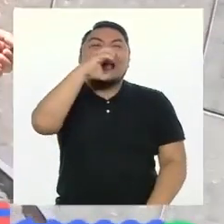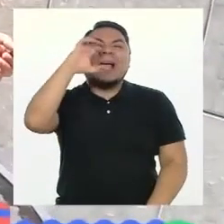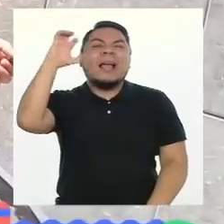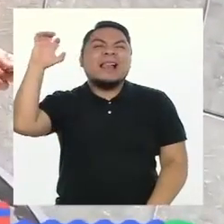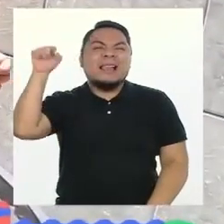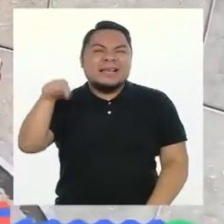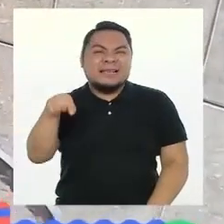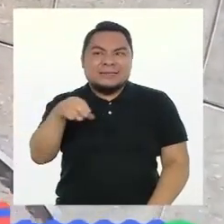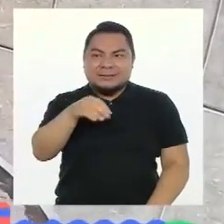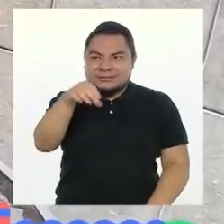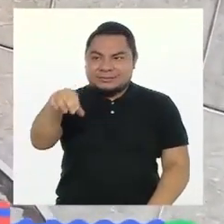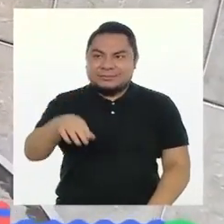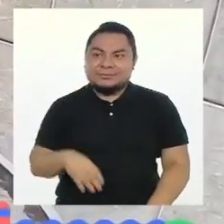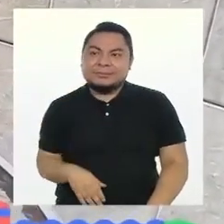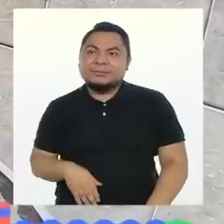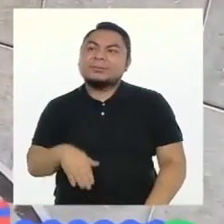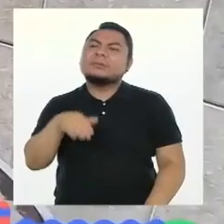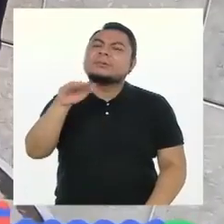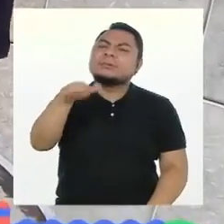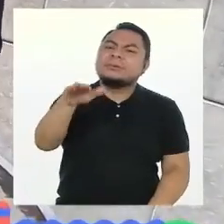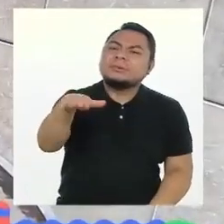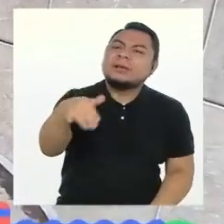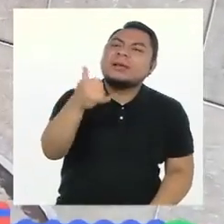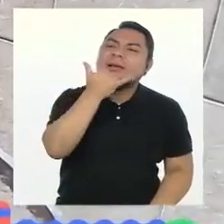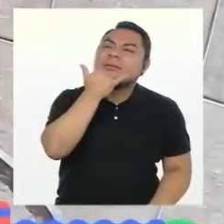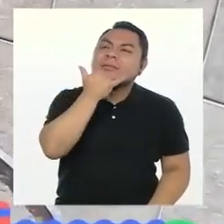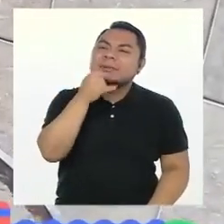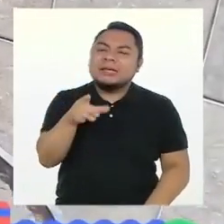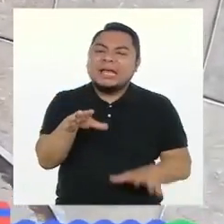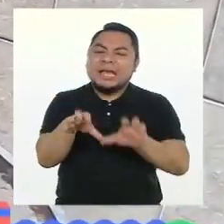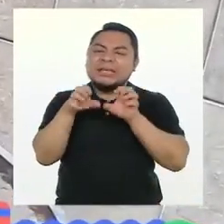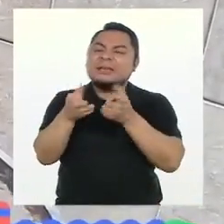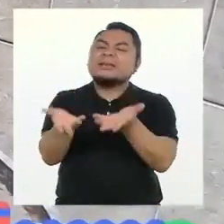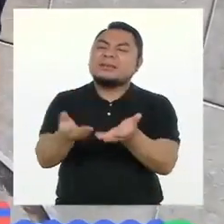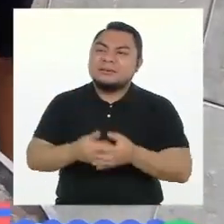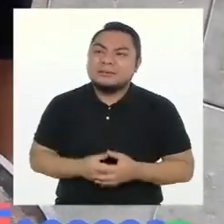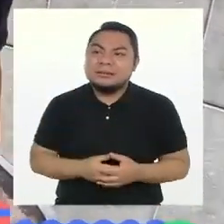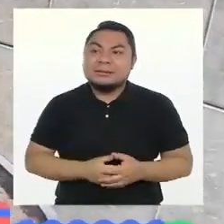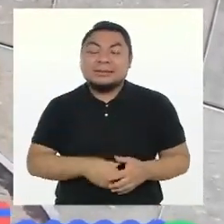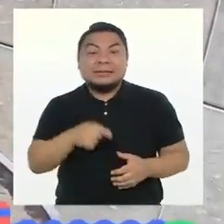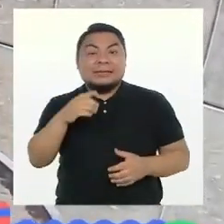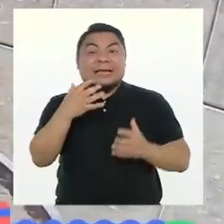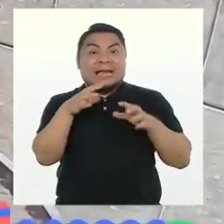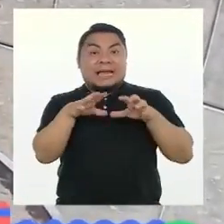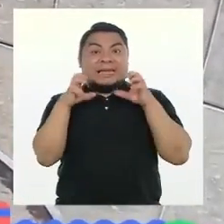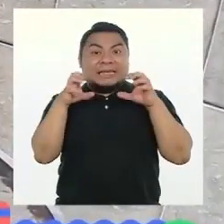caliente. Estefano, ¿y qué es lo que está pasando al hielo? Se está